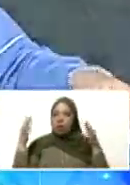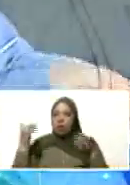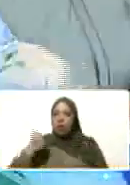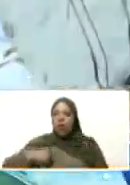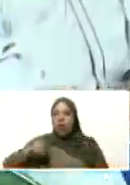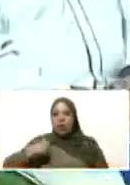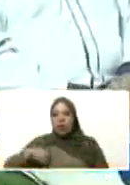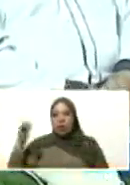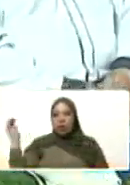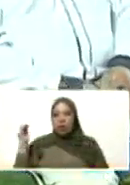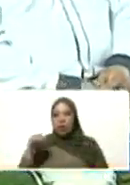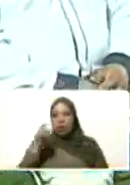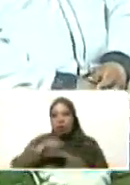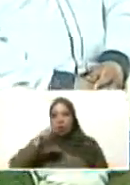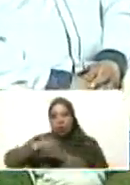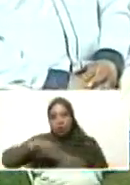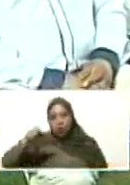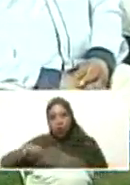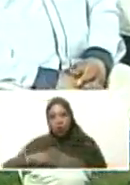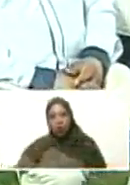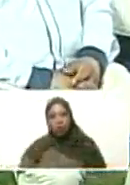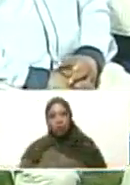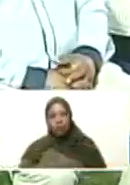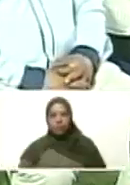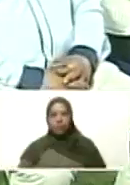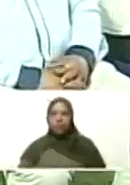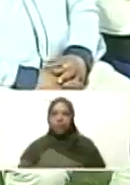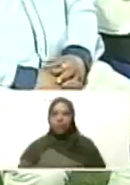Argentina. Bienvenidos.